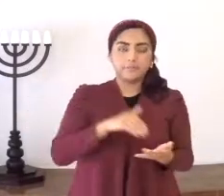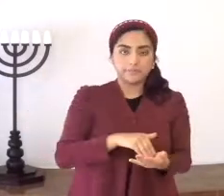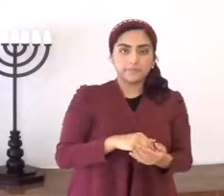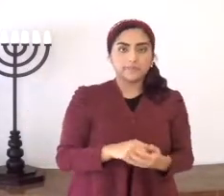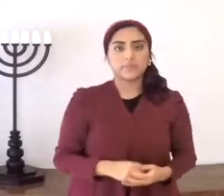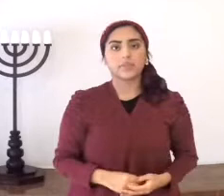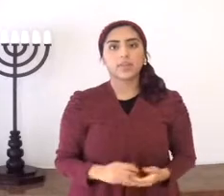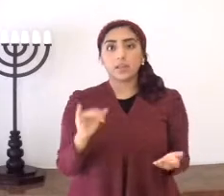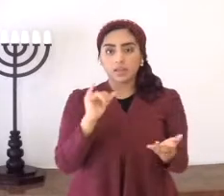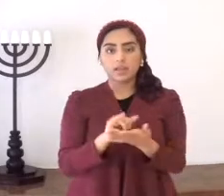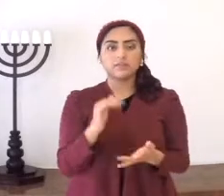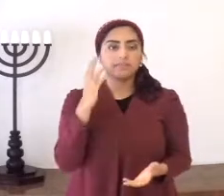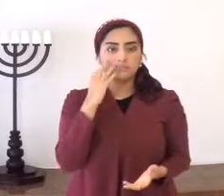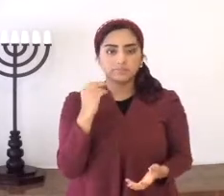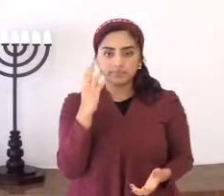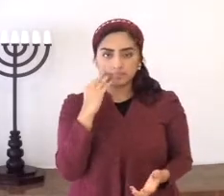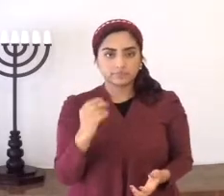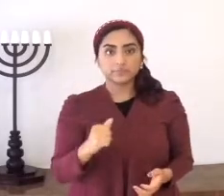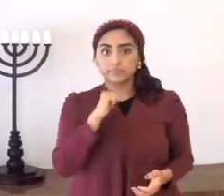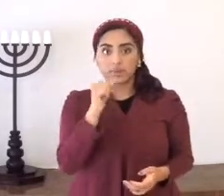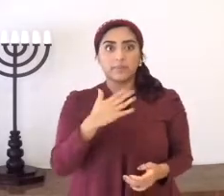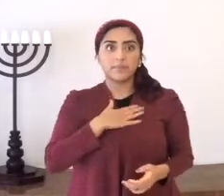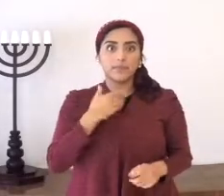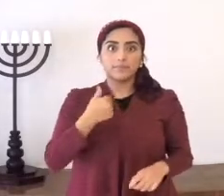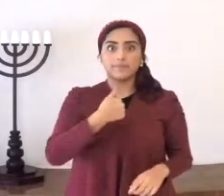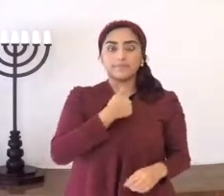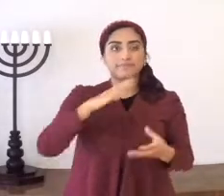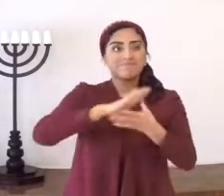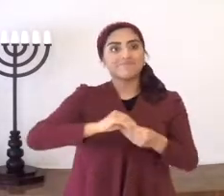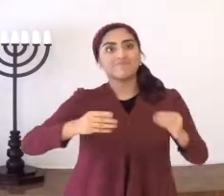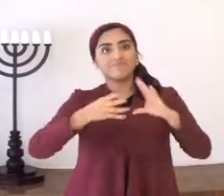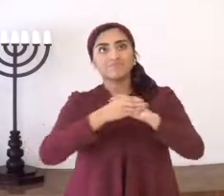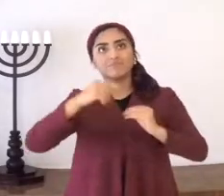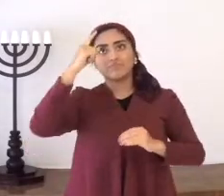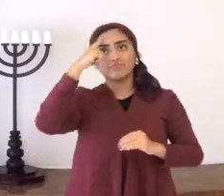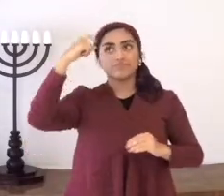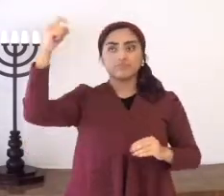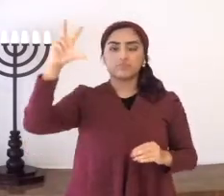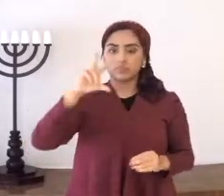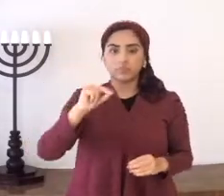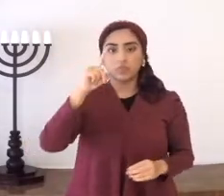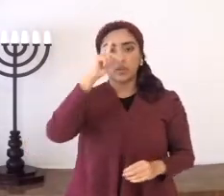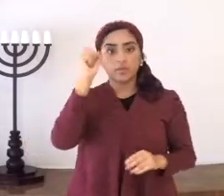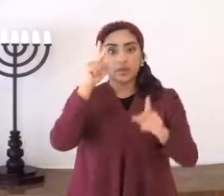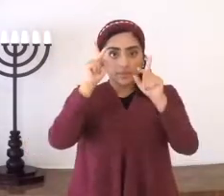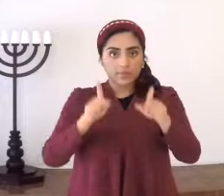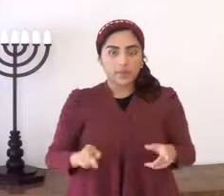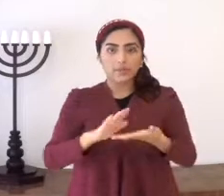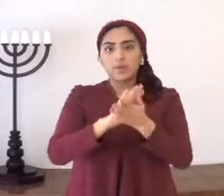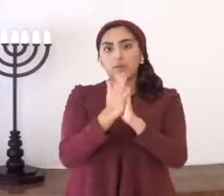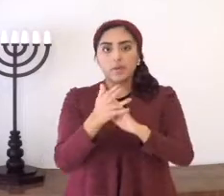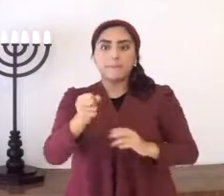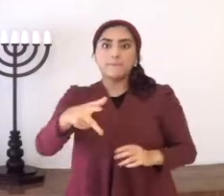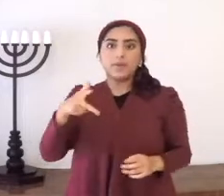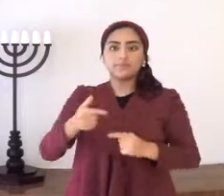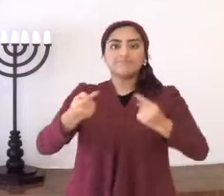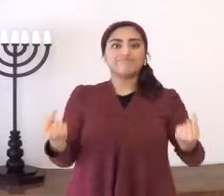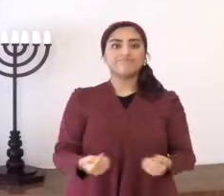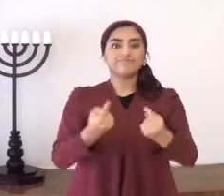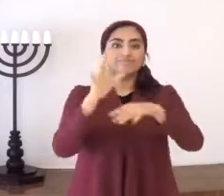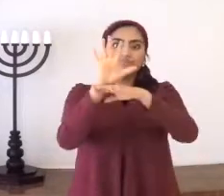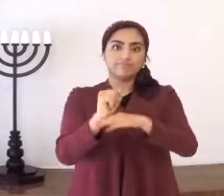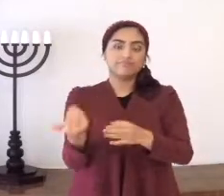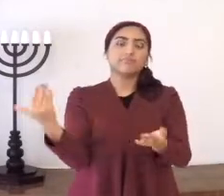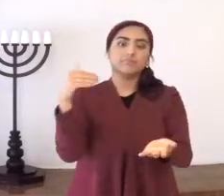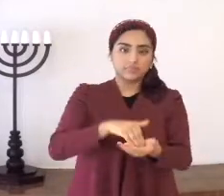ahí. Esto es experiencia, no es cuento. No es cuento, porque la persona se vuelve